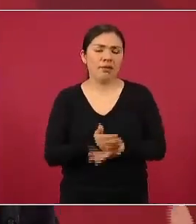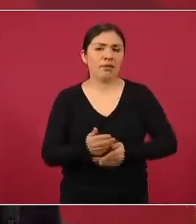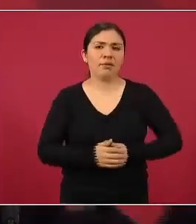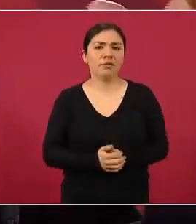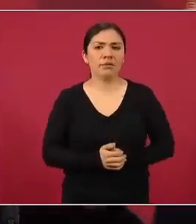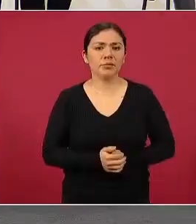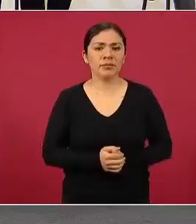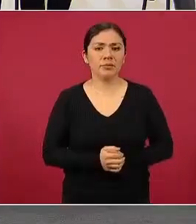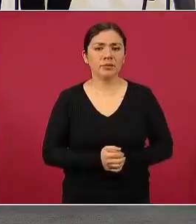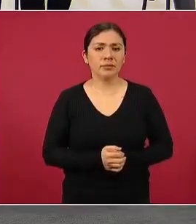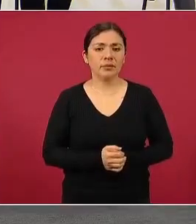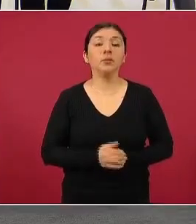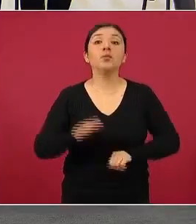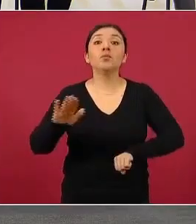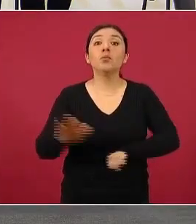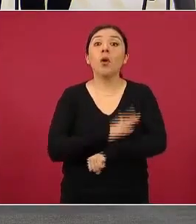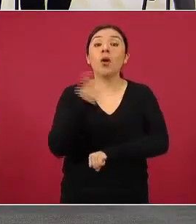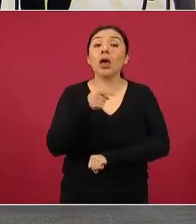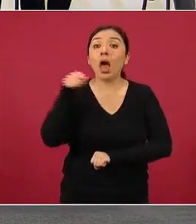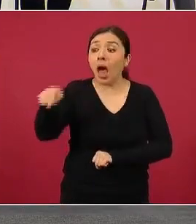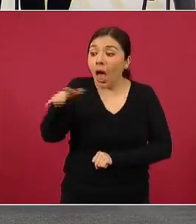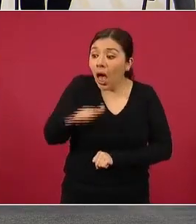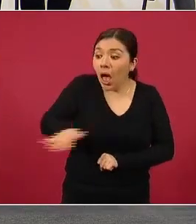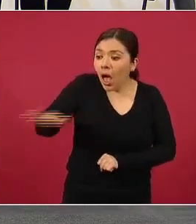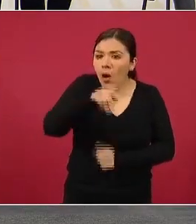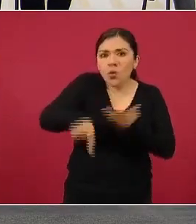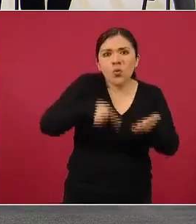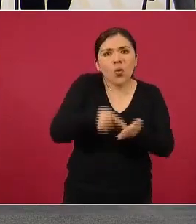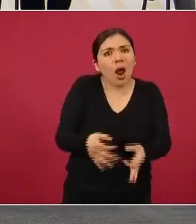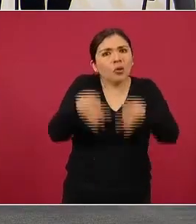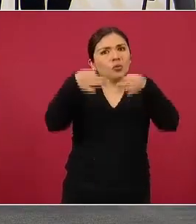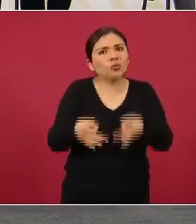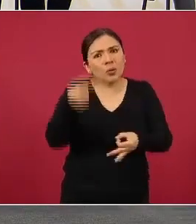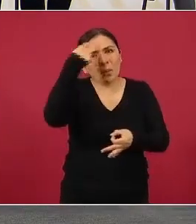porque están en plena zona turística,